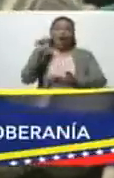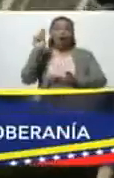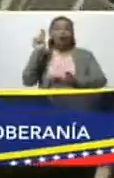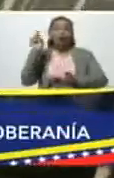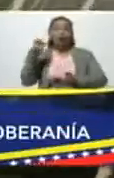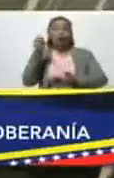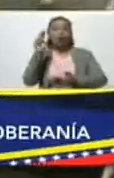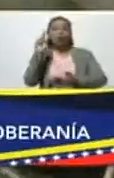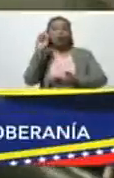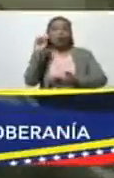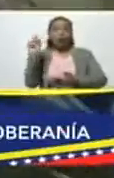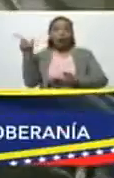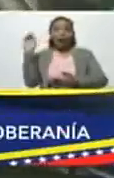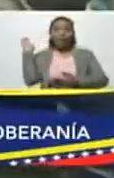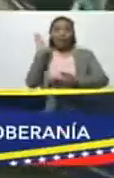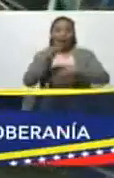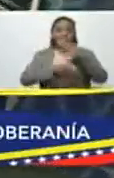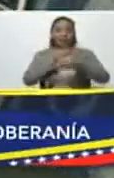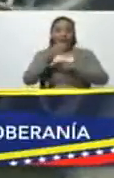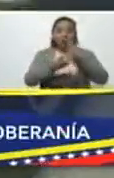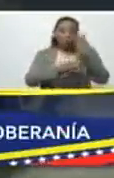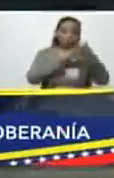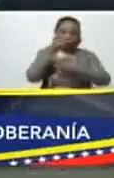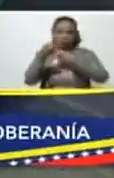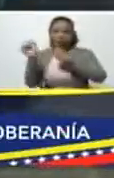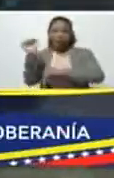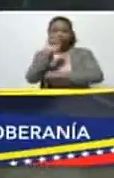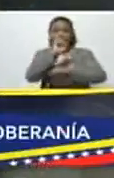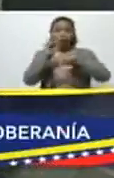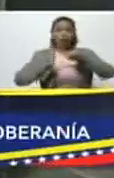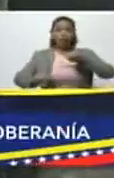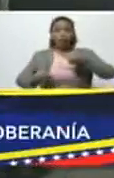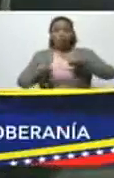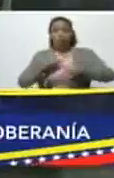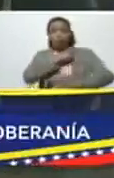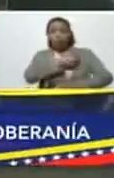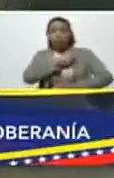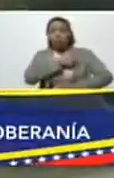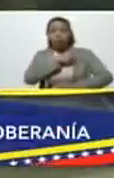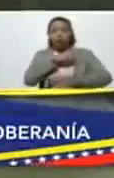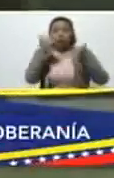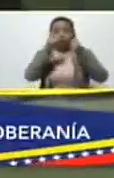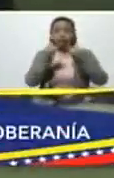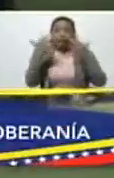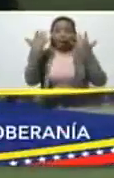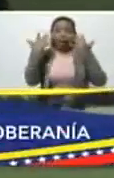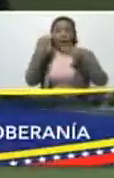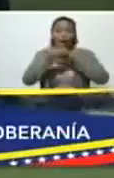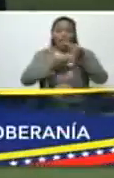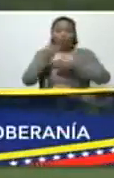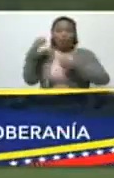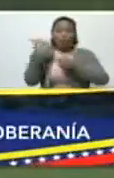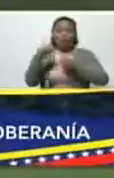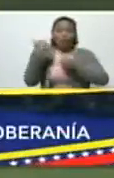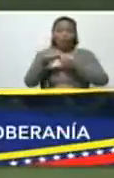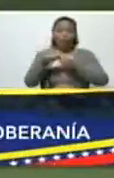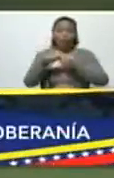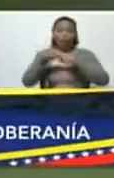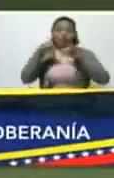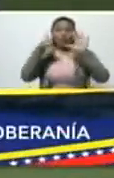quien viene también haciendo este recorrido, este carro eléctrico, un prototipo artesanal fabricado en Maracaibo. Maracaibo, con carga de